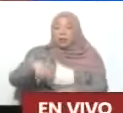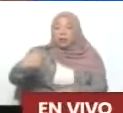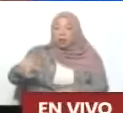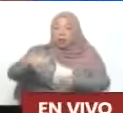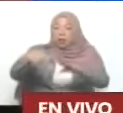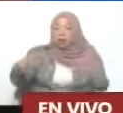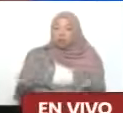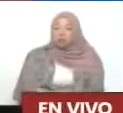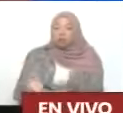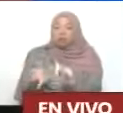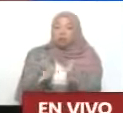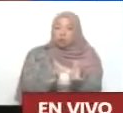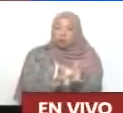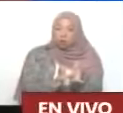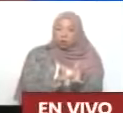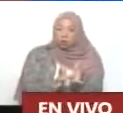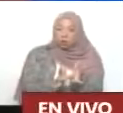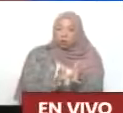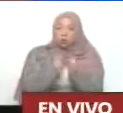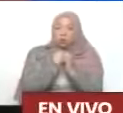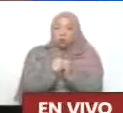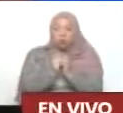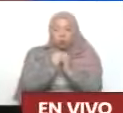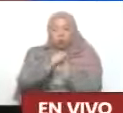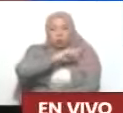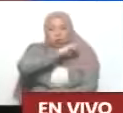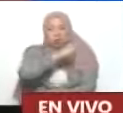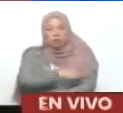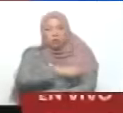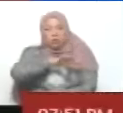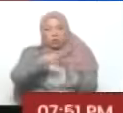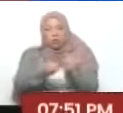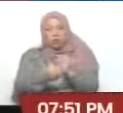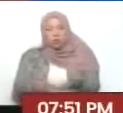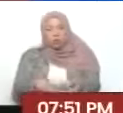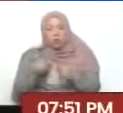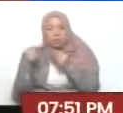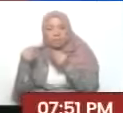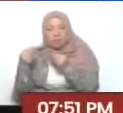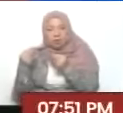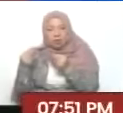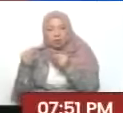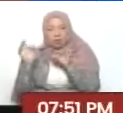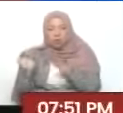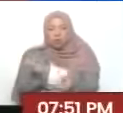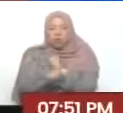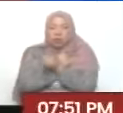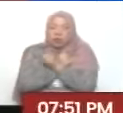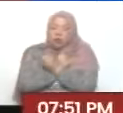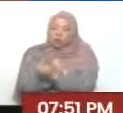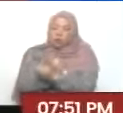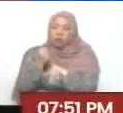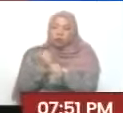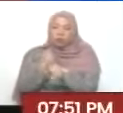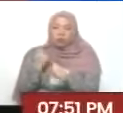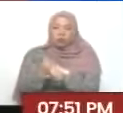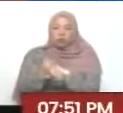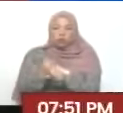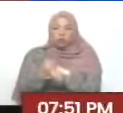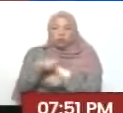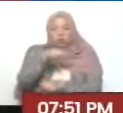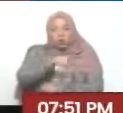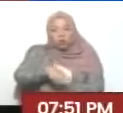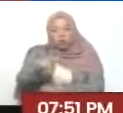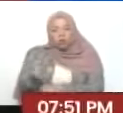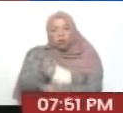algo es, y la fuerza transformadora que dejó para el espíritu, que es la fuerza del amor. Yo vengo hablando de la civilización del